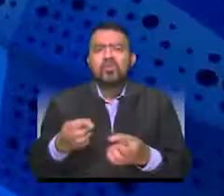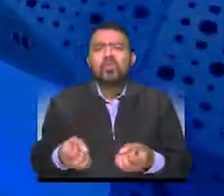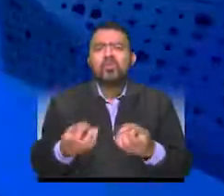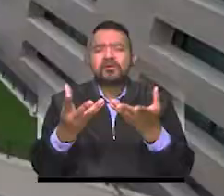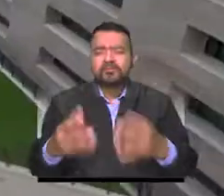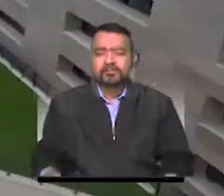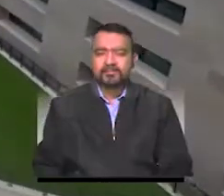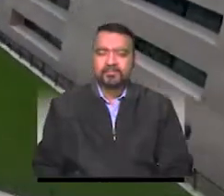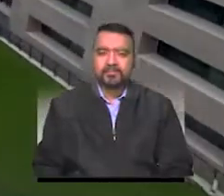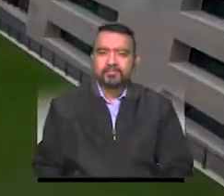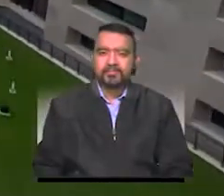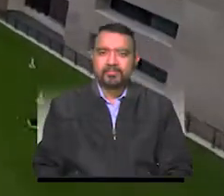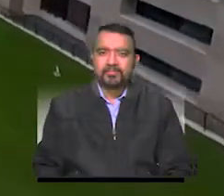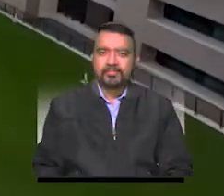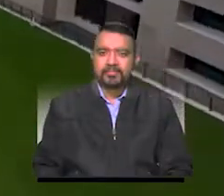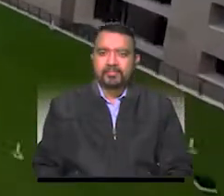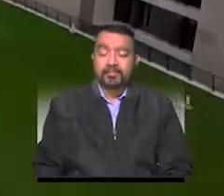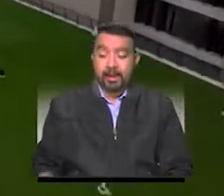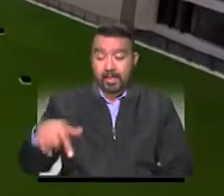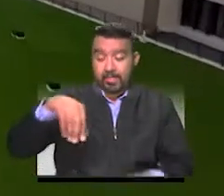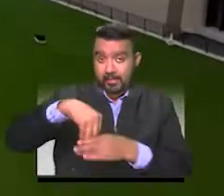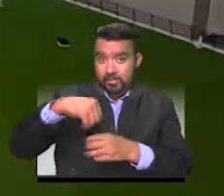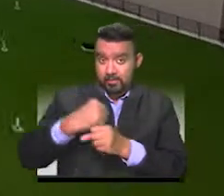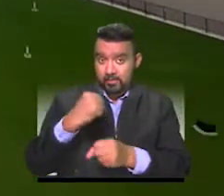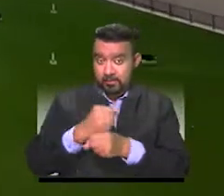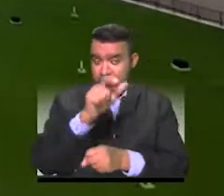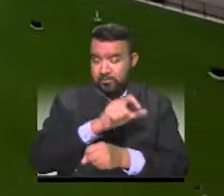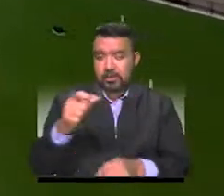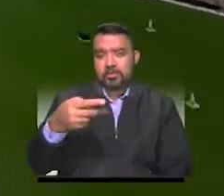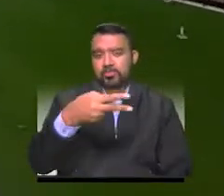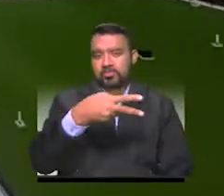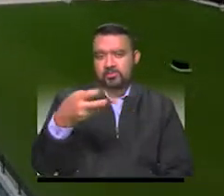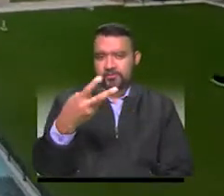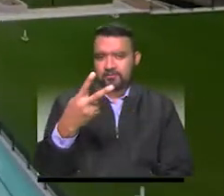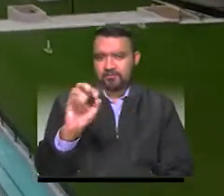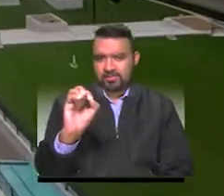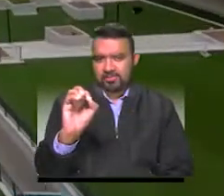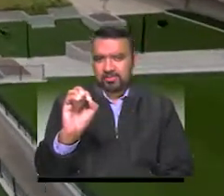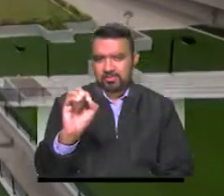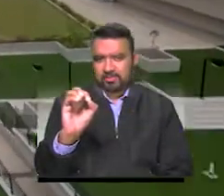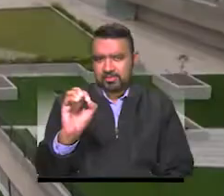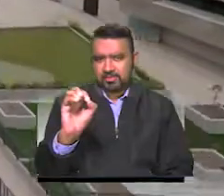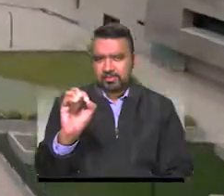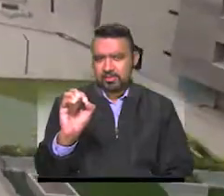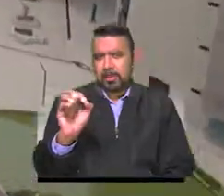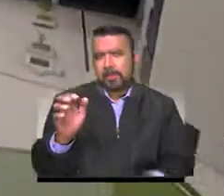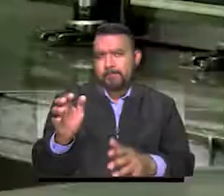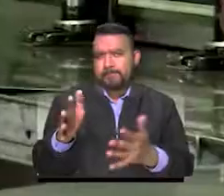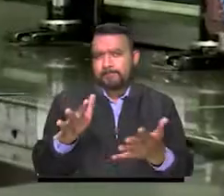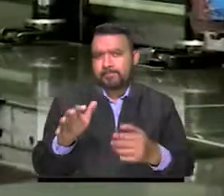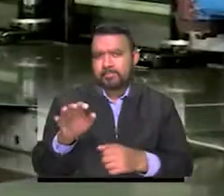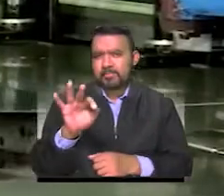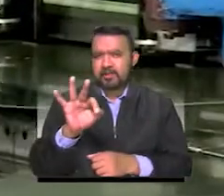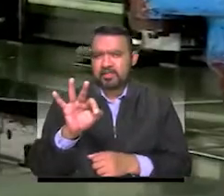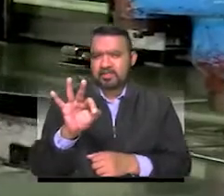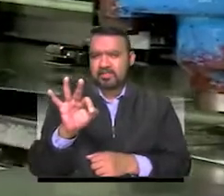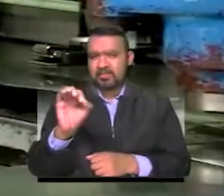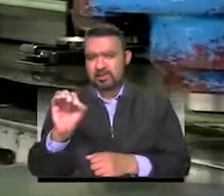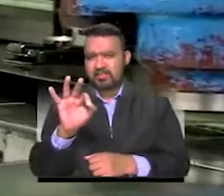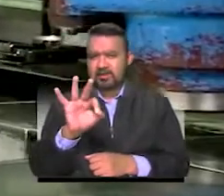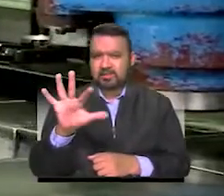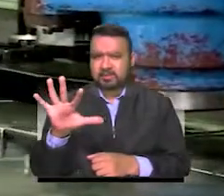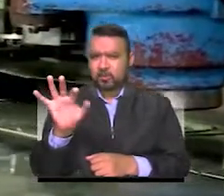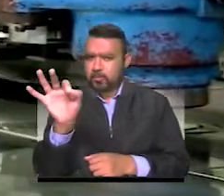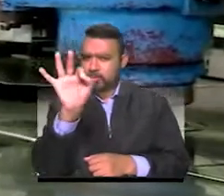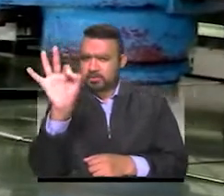haciendo? Realmente nosotros somos 220 colaboradores. Más o menos el 30-35% de las personas